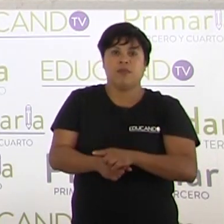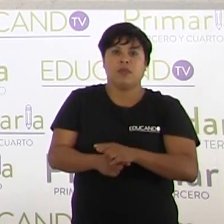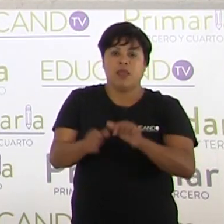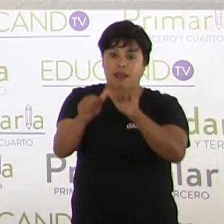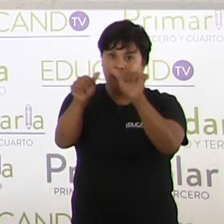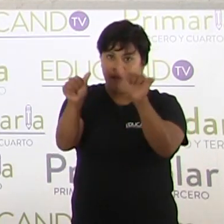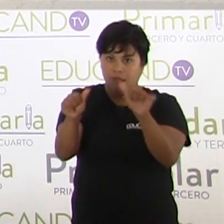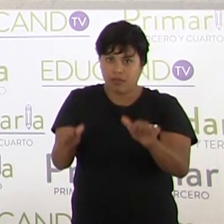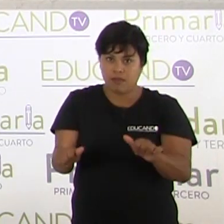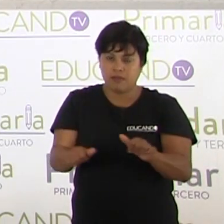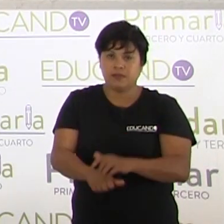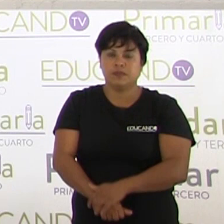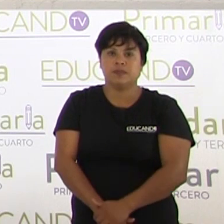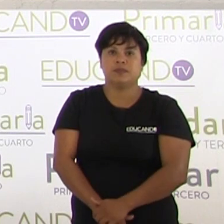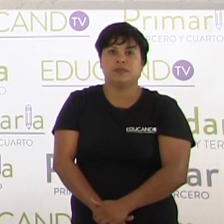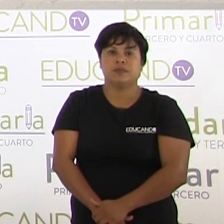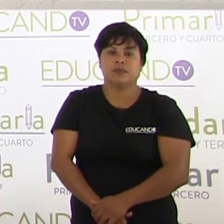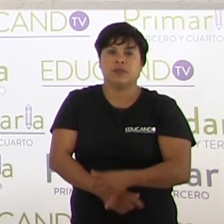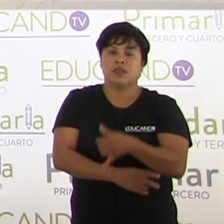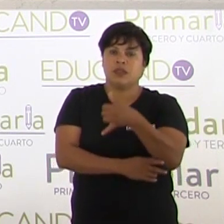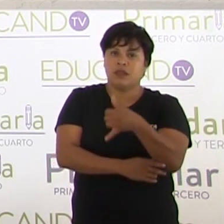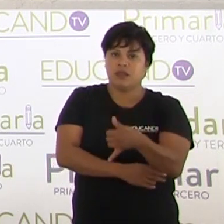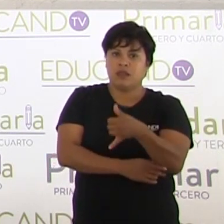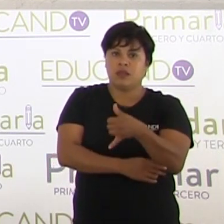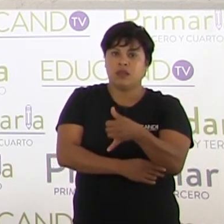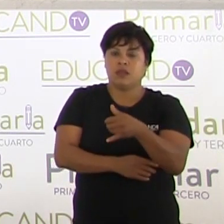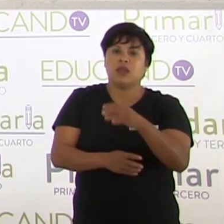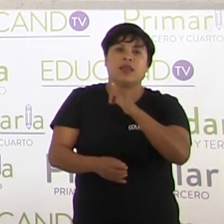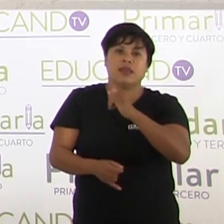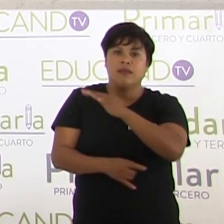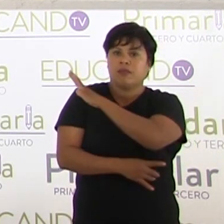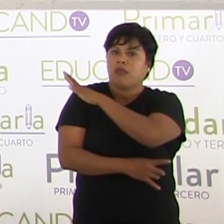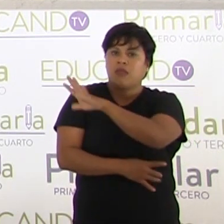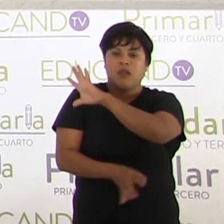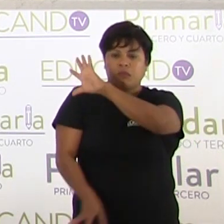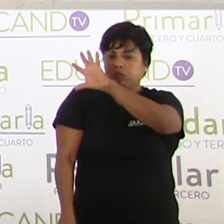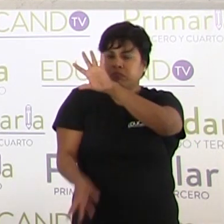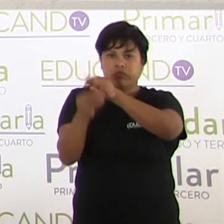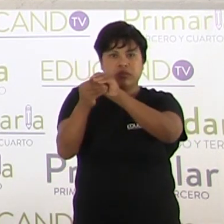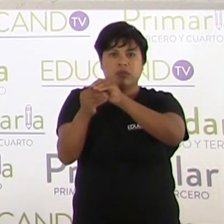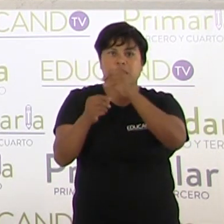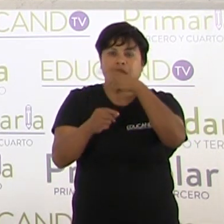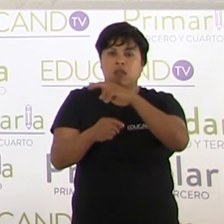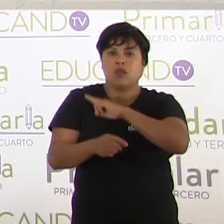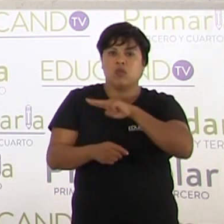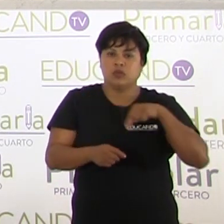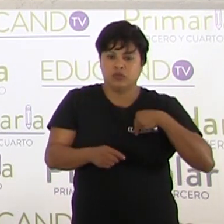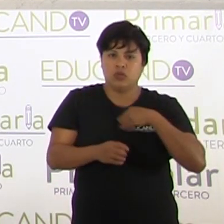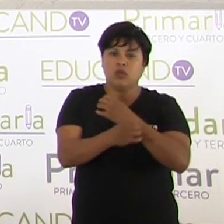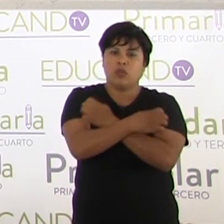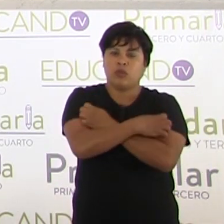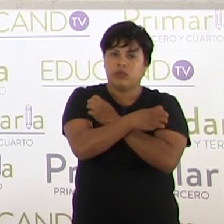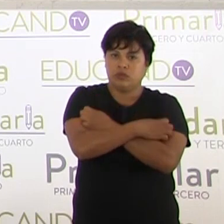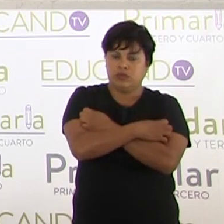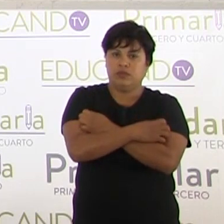arte y en general a nuestra educación.